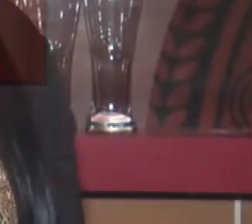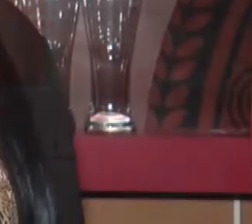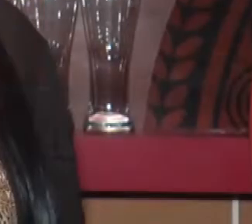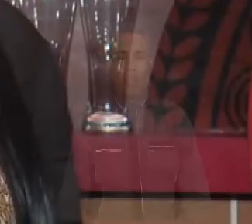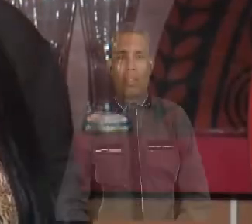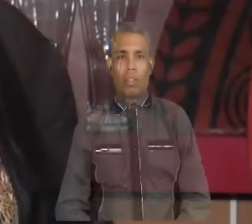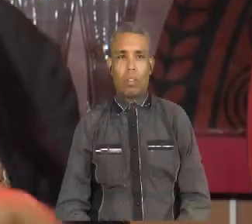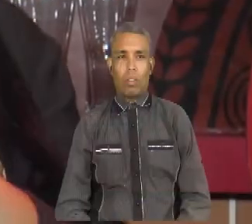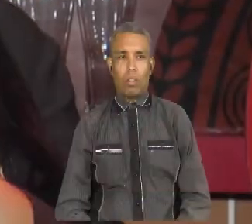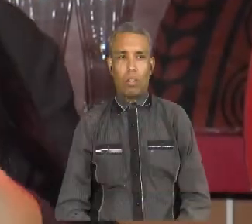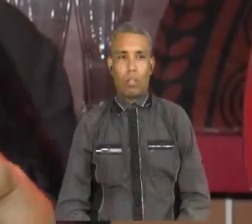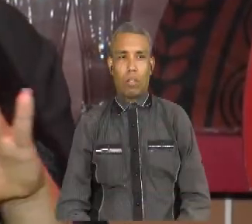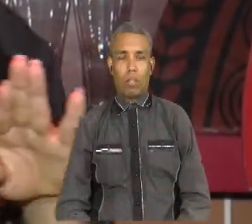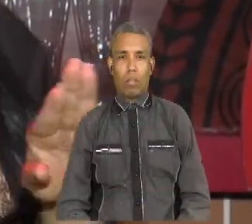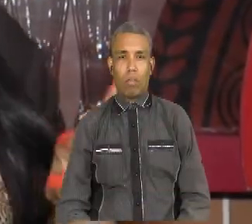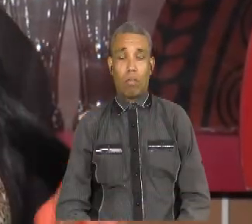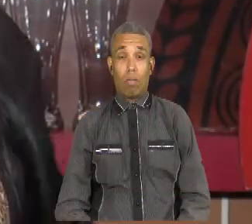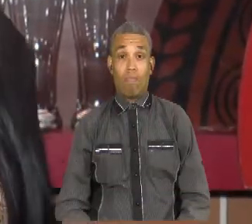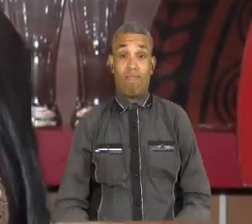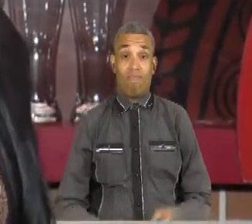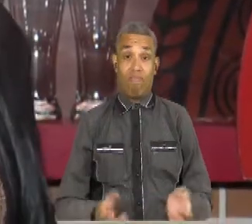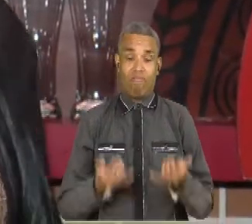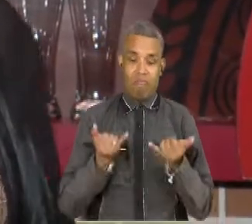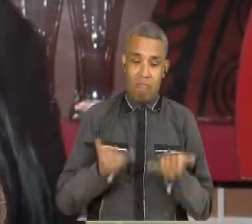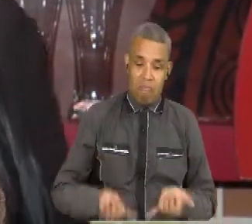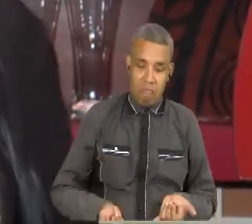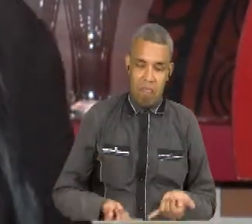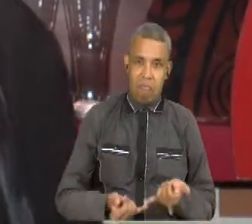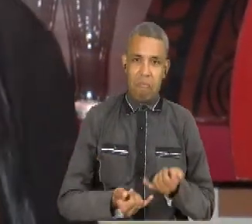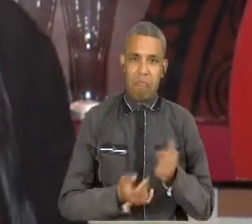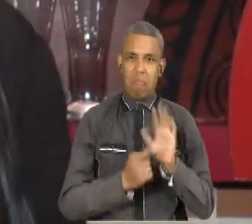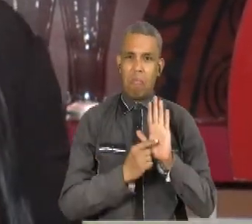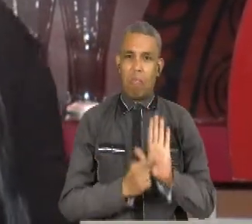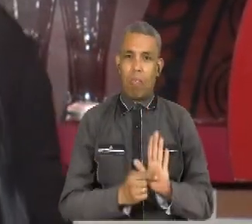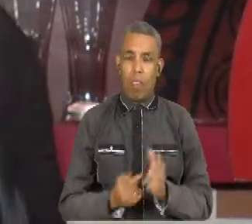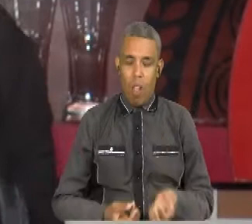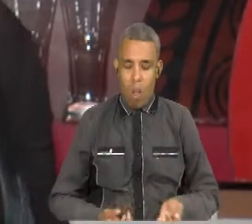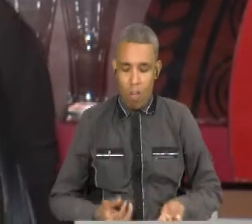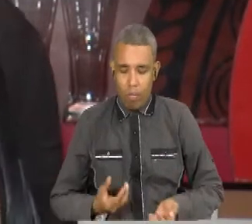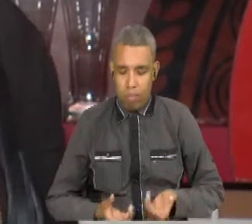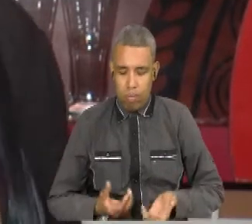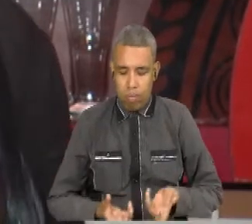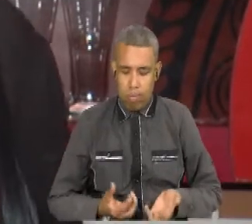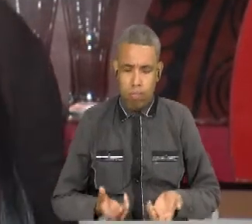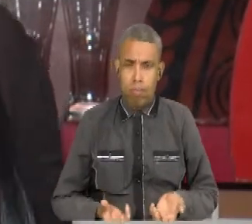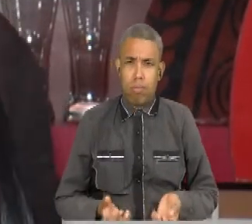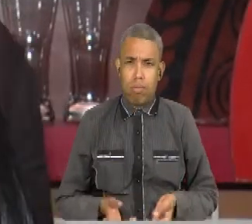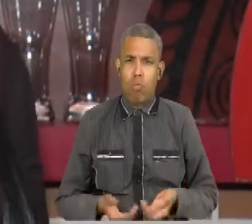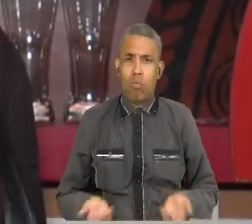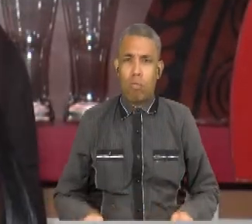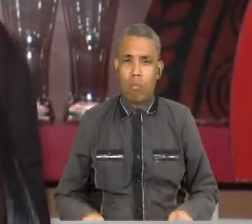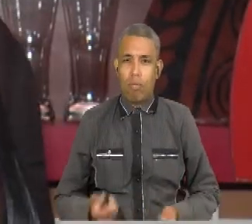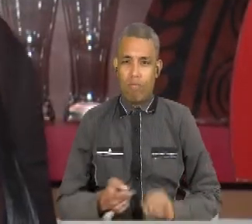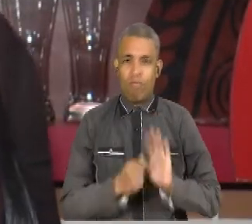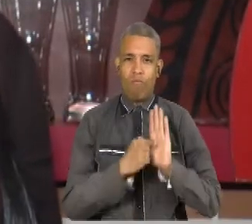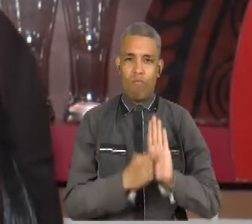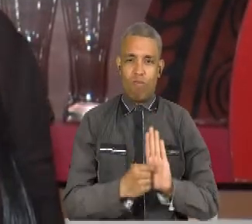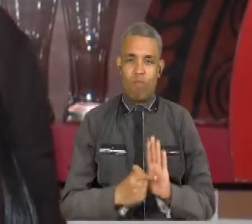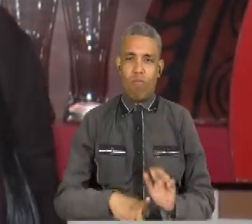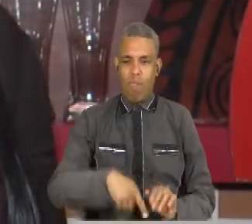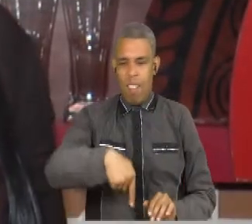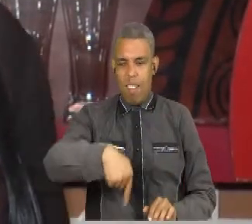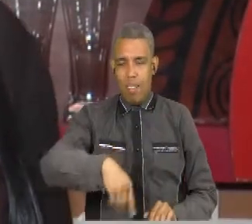Bueno, llegó uno de los momentos más deliciosos en nuestro programa porque vamos a hablar acerca de esos platos que tiene la cervecería